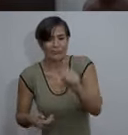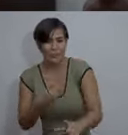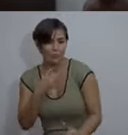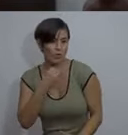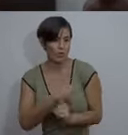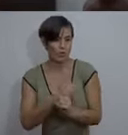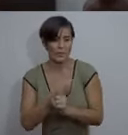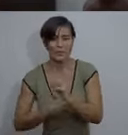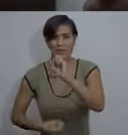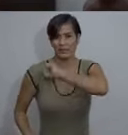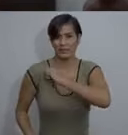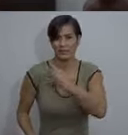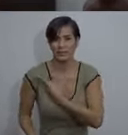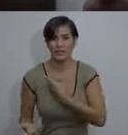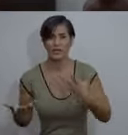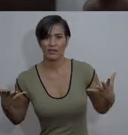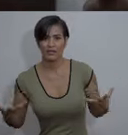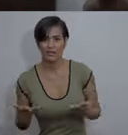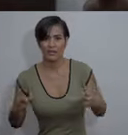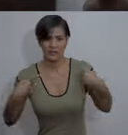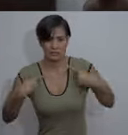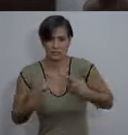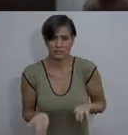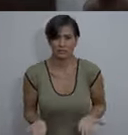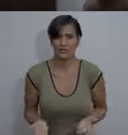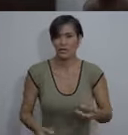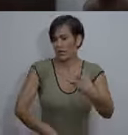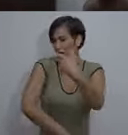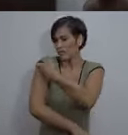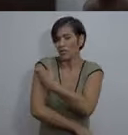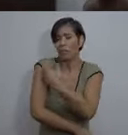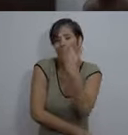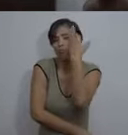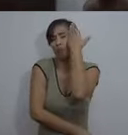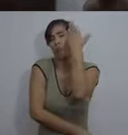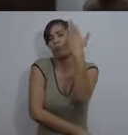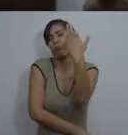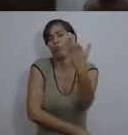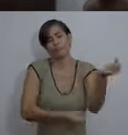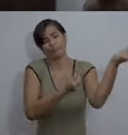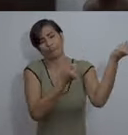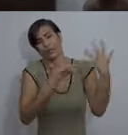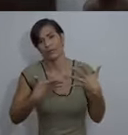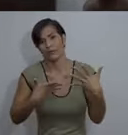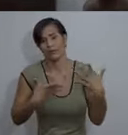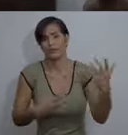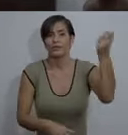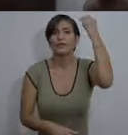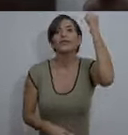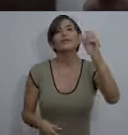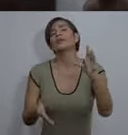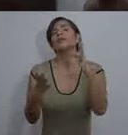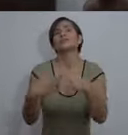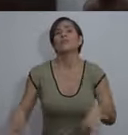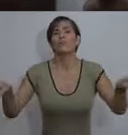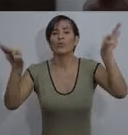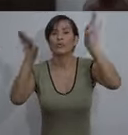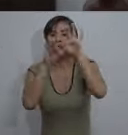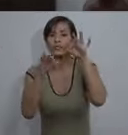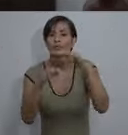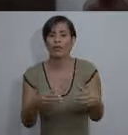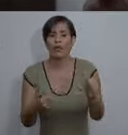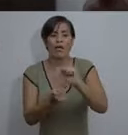daño a la salud de la población lo más seguro es que la vacuna va a tardar muchos meses en llegar es necesario entonces